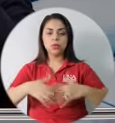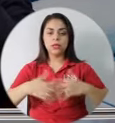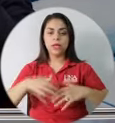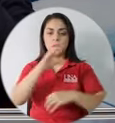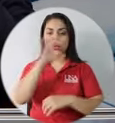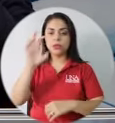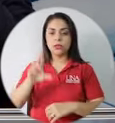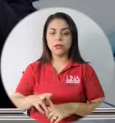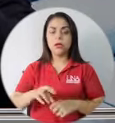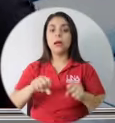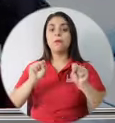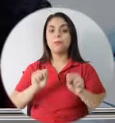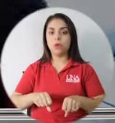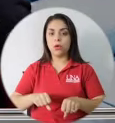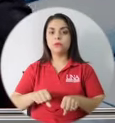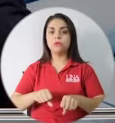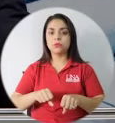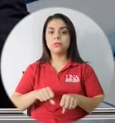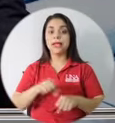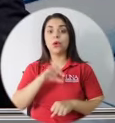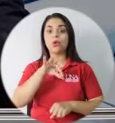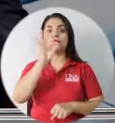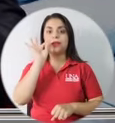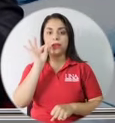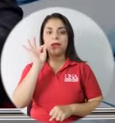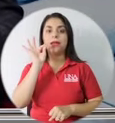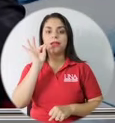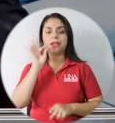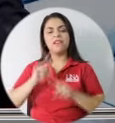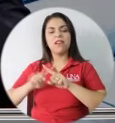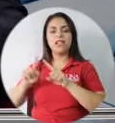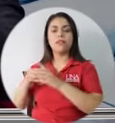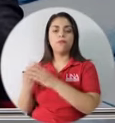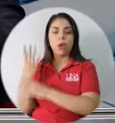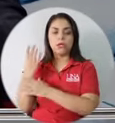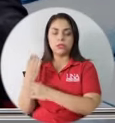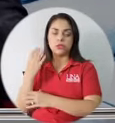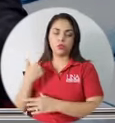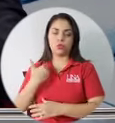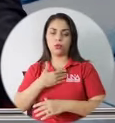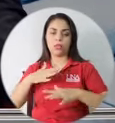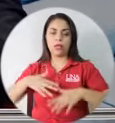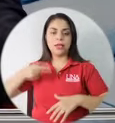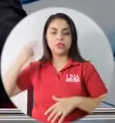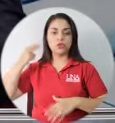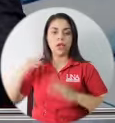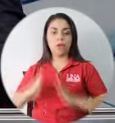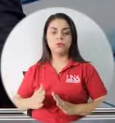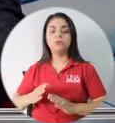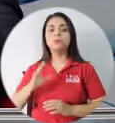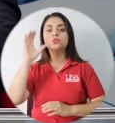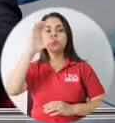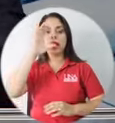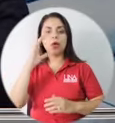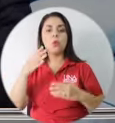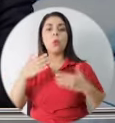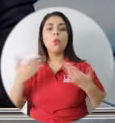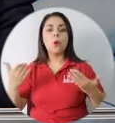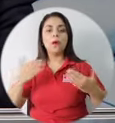desarrollo histórico, basado en otras fuentes, nosotros no somos historiadores, pero ubicado el café tostado en el proceso